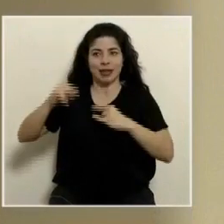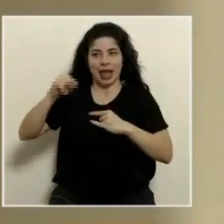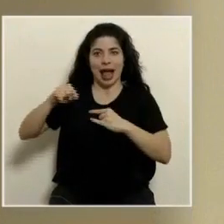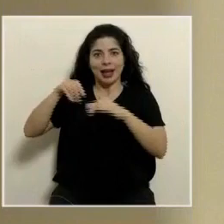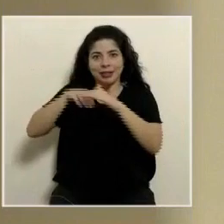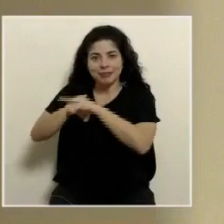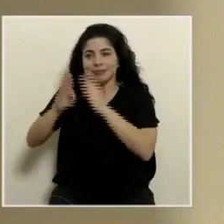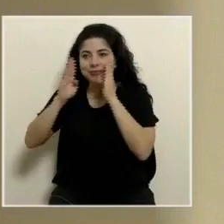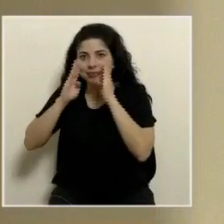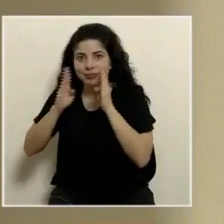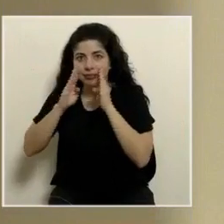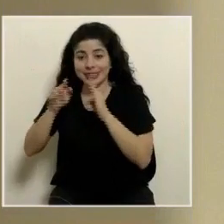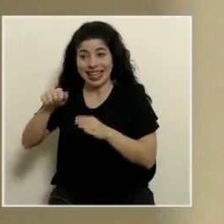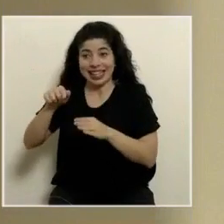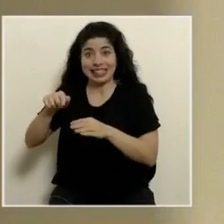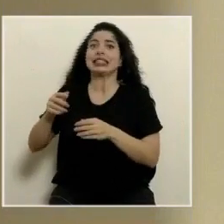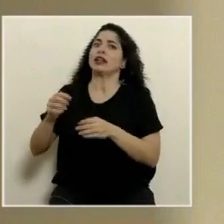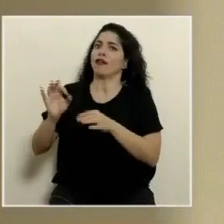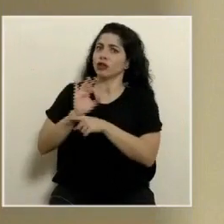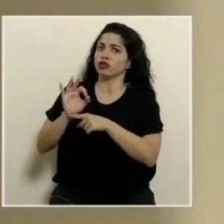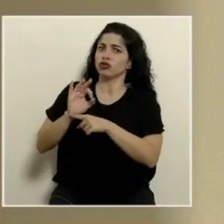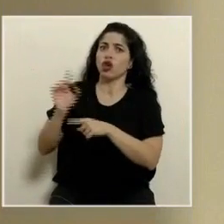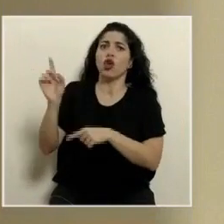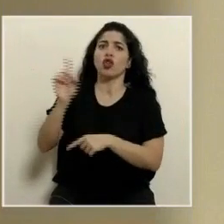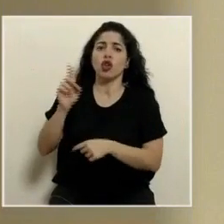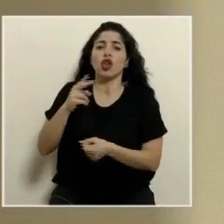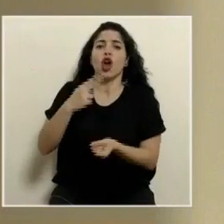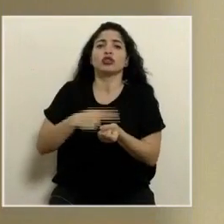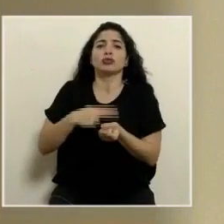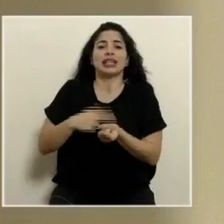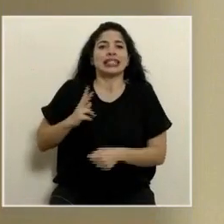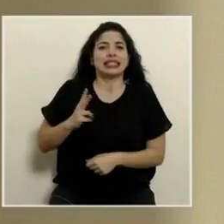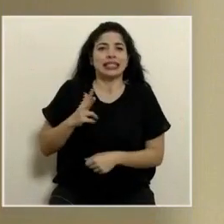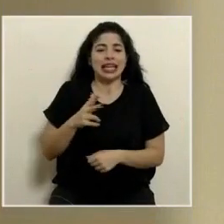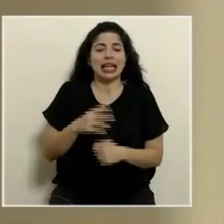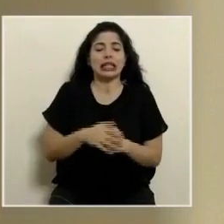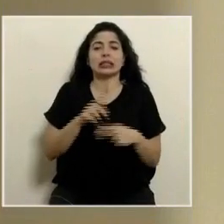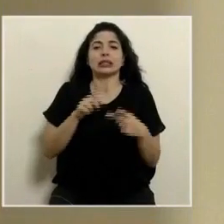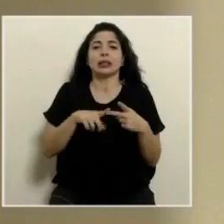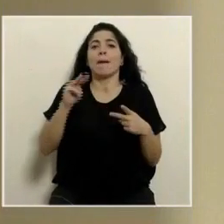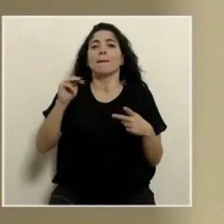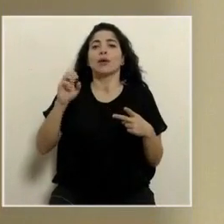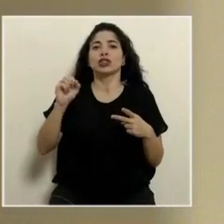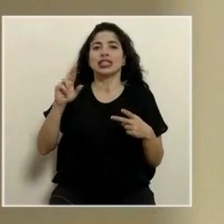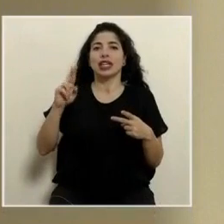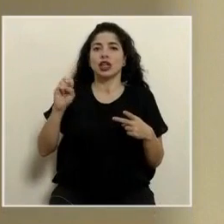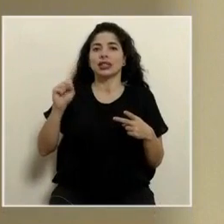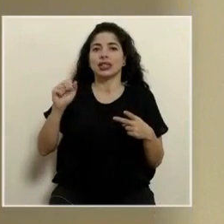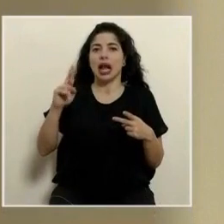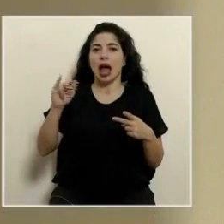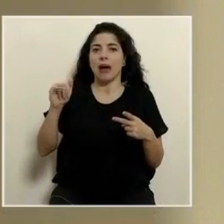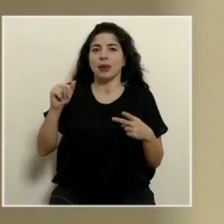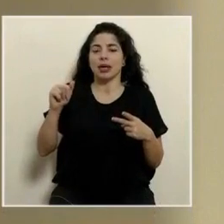presentes y en funcionamiento en el Hospital de los Chiles, el Hospital Monseñor Sanabria en